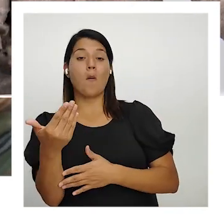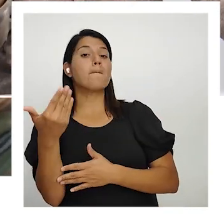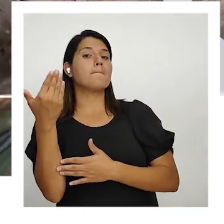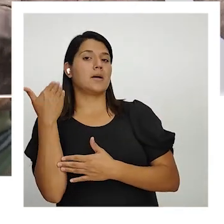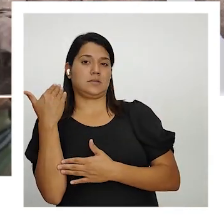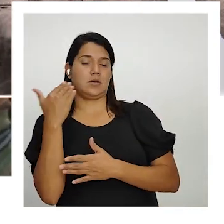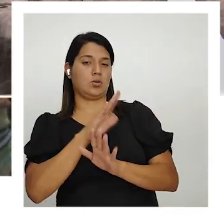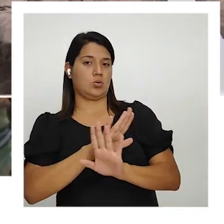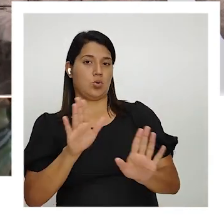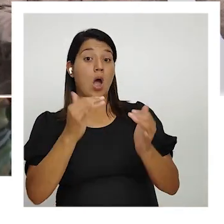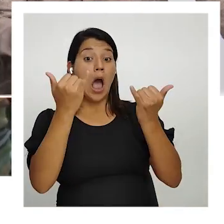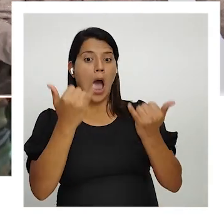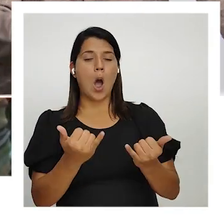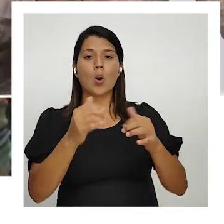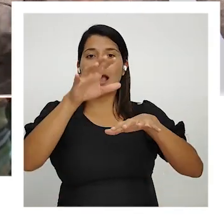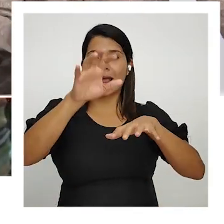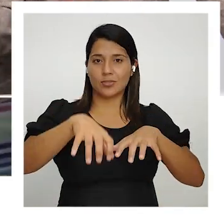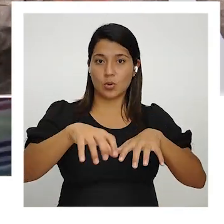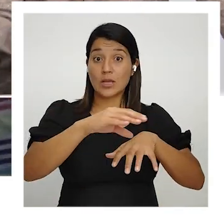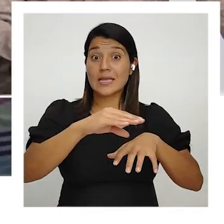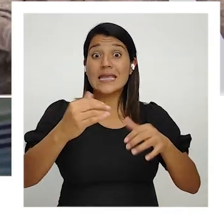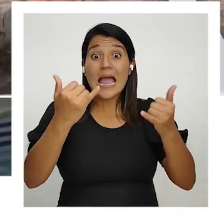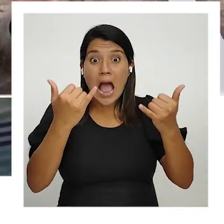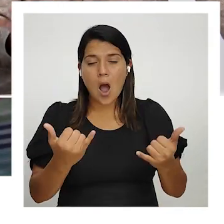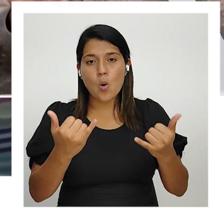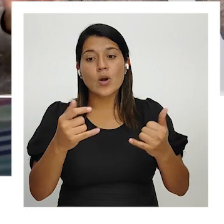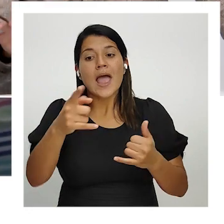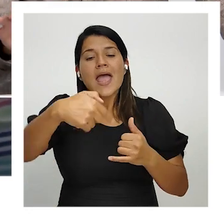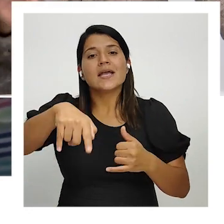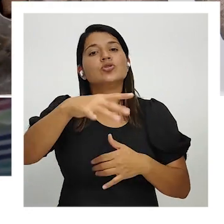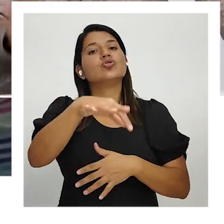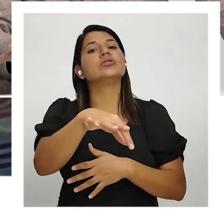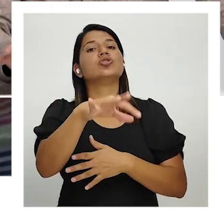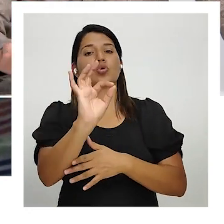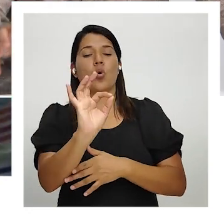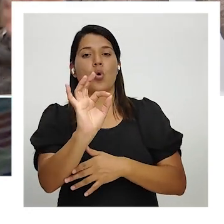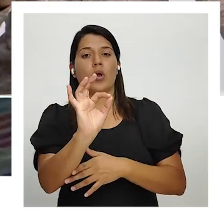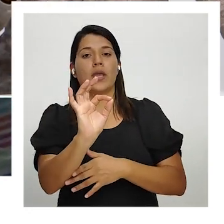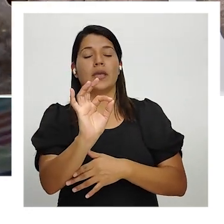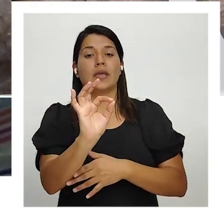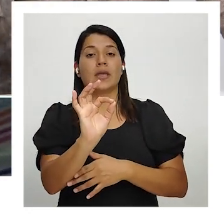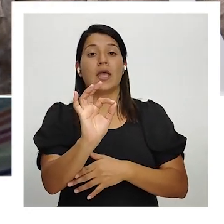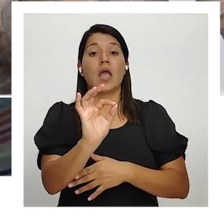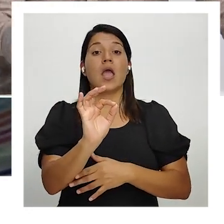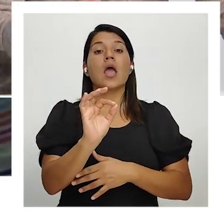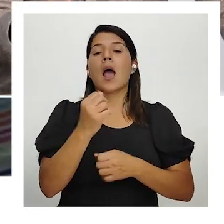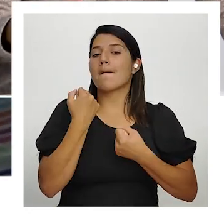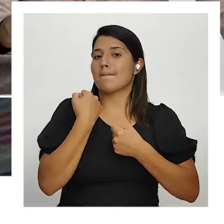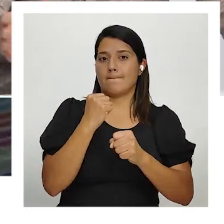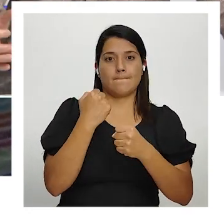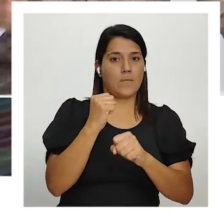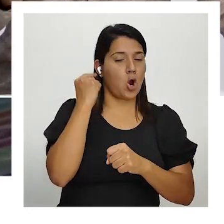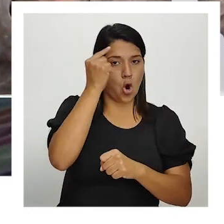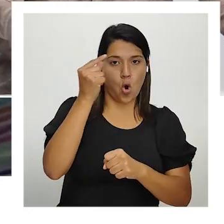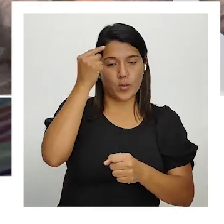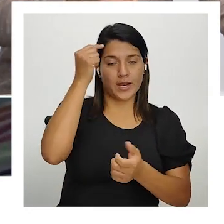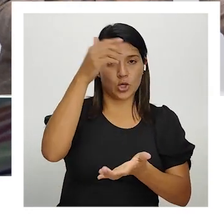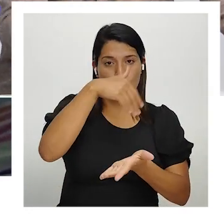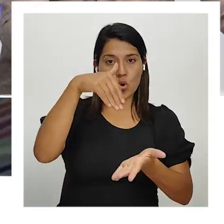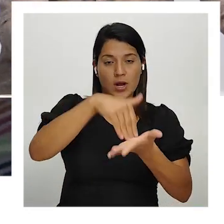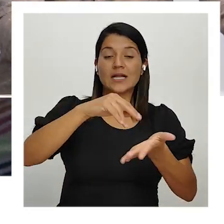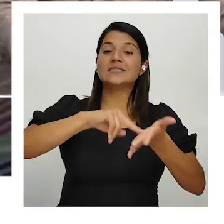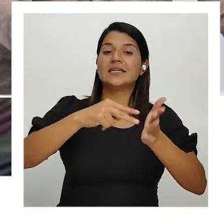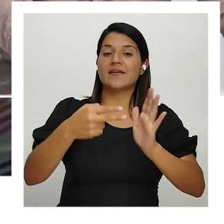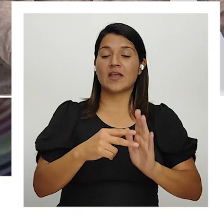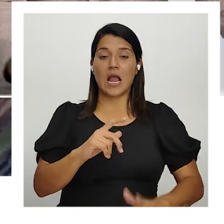pasado. Ahora son cantones y ahora esas personas lo que van a elegir es a su gobierno local, es decir,